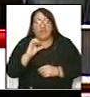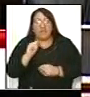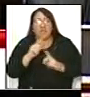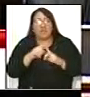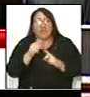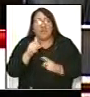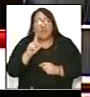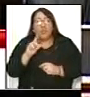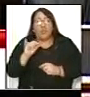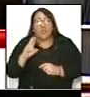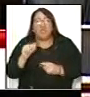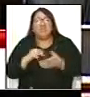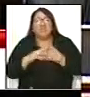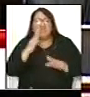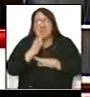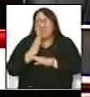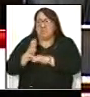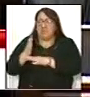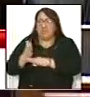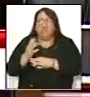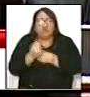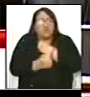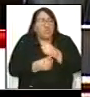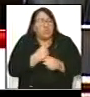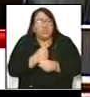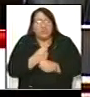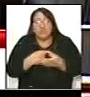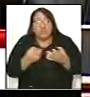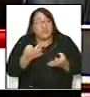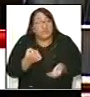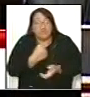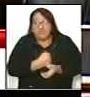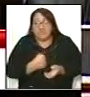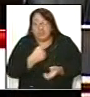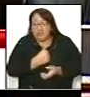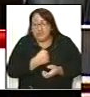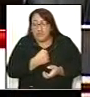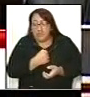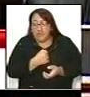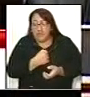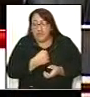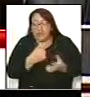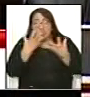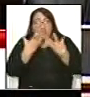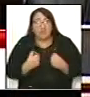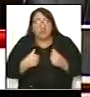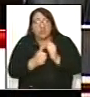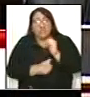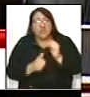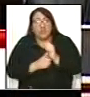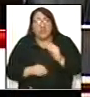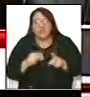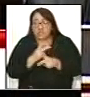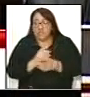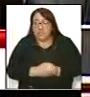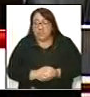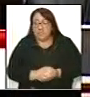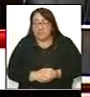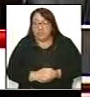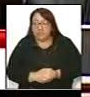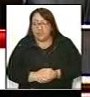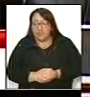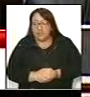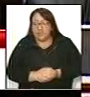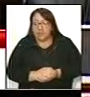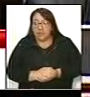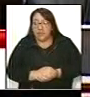Una dictadura en Venezuela que lleva muchos años y que lamentablemente ha sumido a nuestros hermanos venezolanos